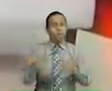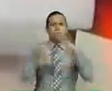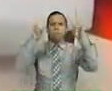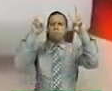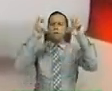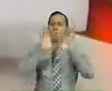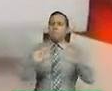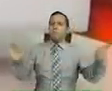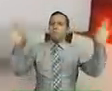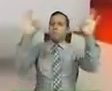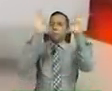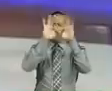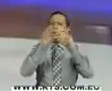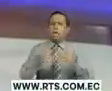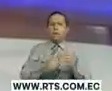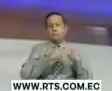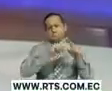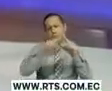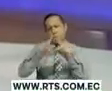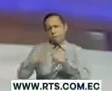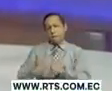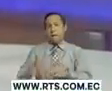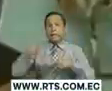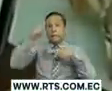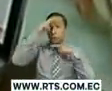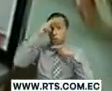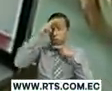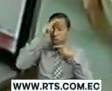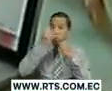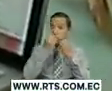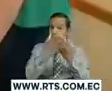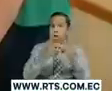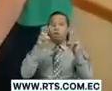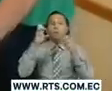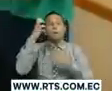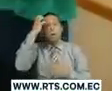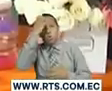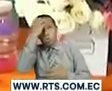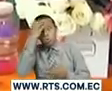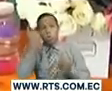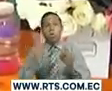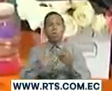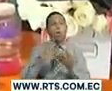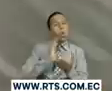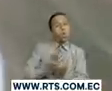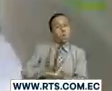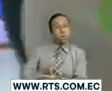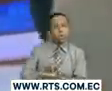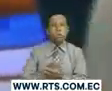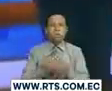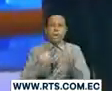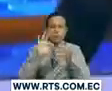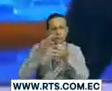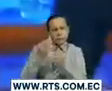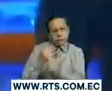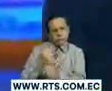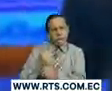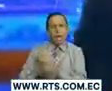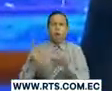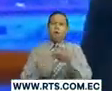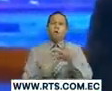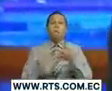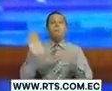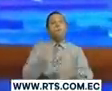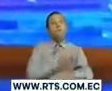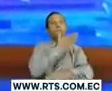presentaron varios segmentos. La noticia relevante del día, educación, cocina, manualidades y música.